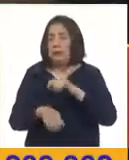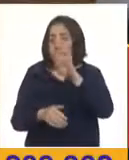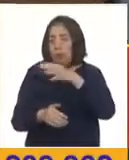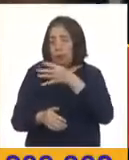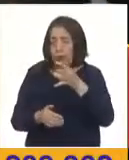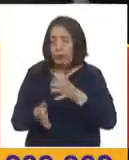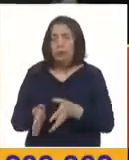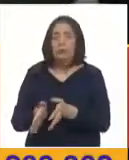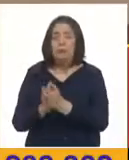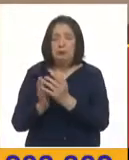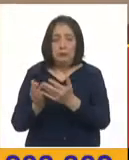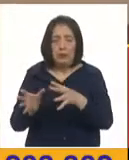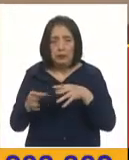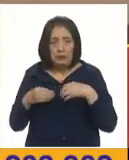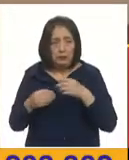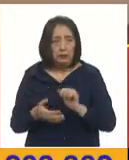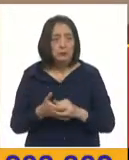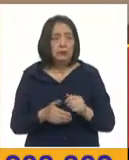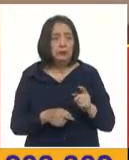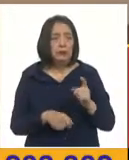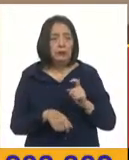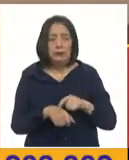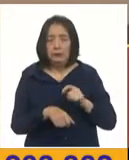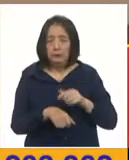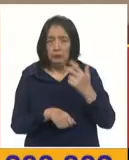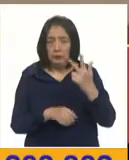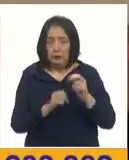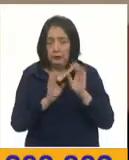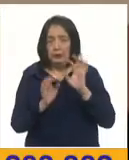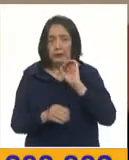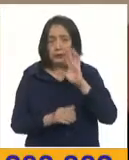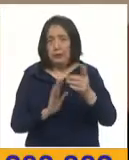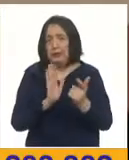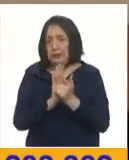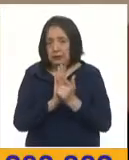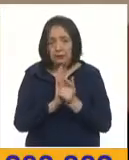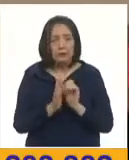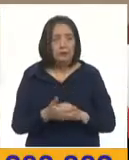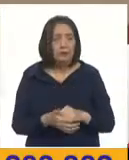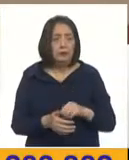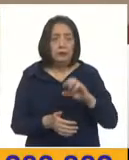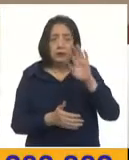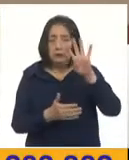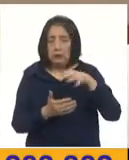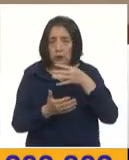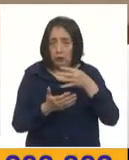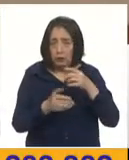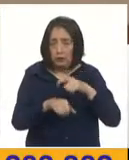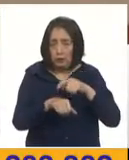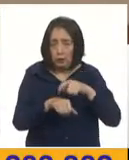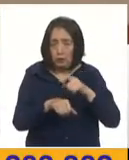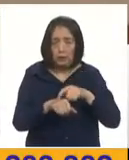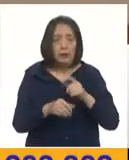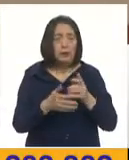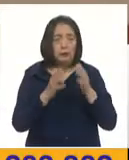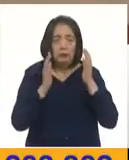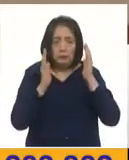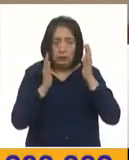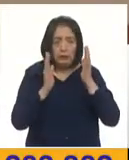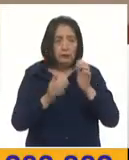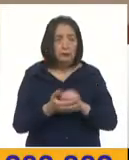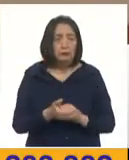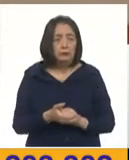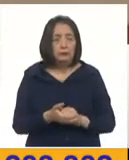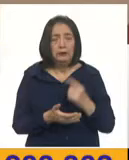solicitudes y el plazo de tres días nuestra lista y la ley y el horario de atención del cada este